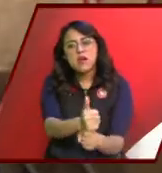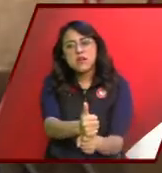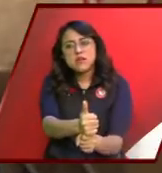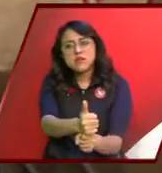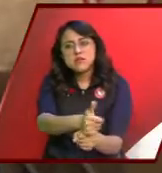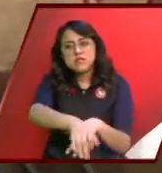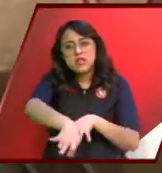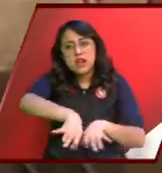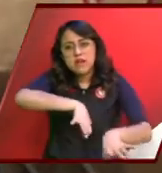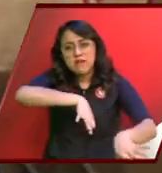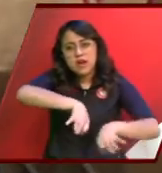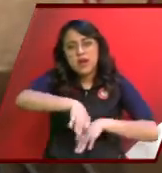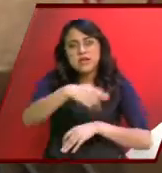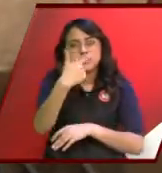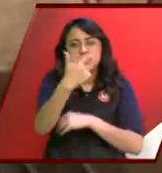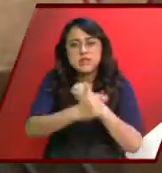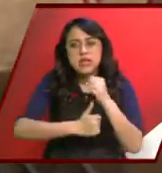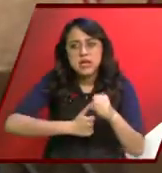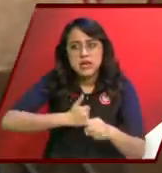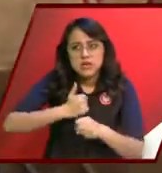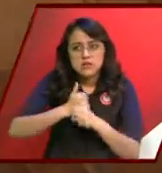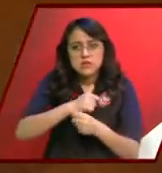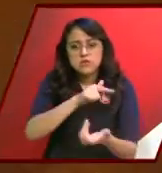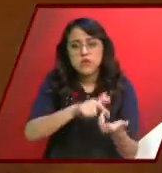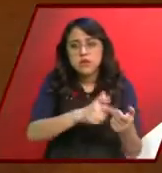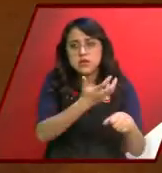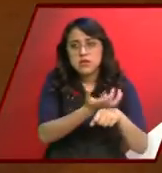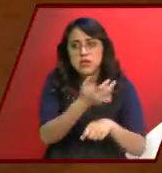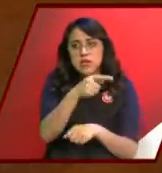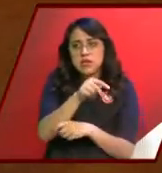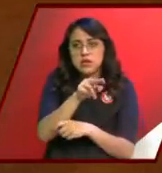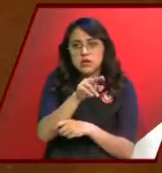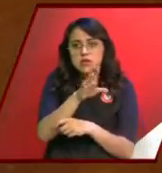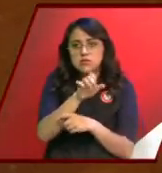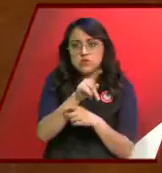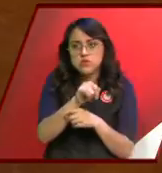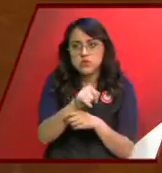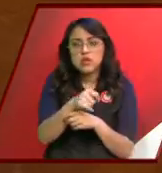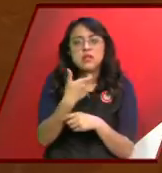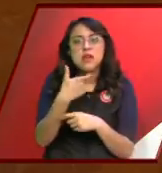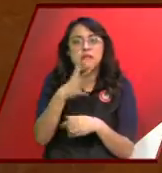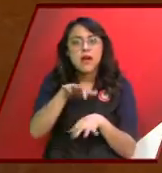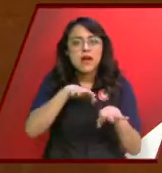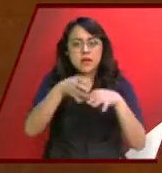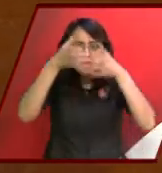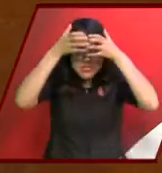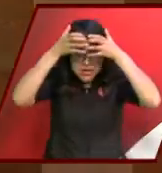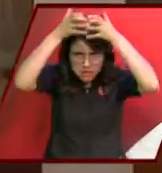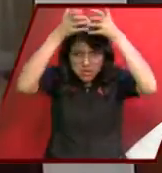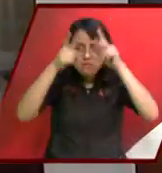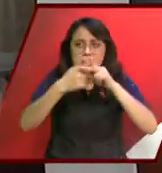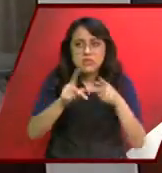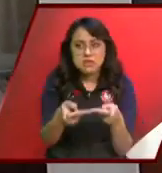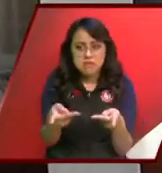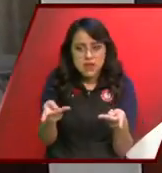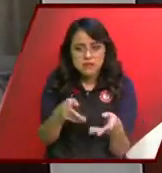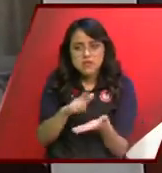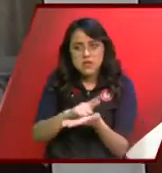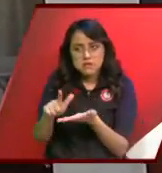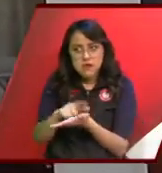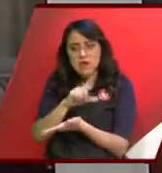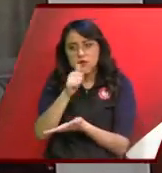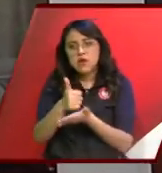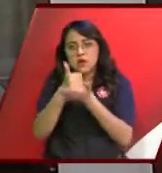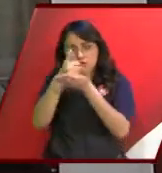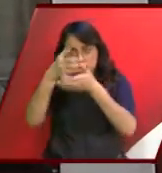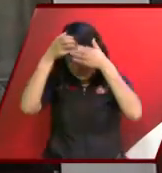Él trabajó durante 7 años en Houston como chef. Señaló que empezó como lavaplatos, posteriormente fue ayudante de